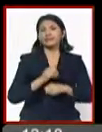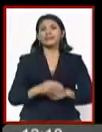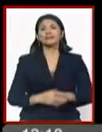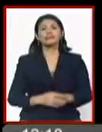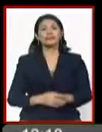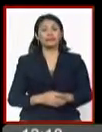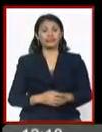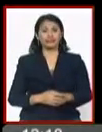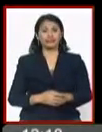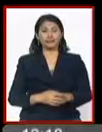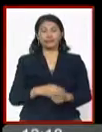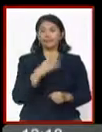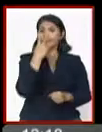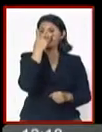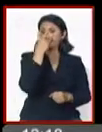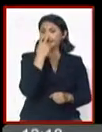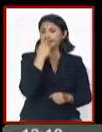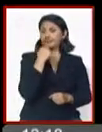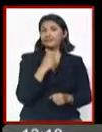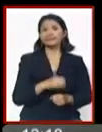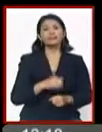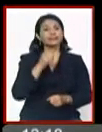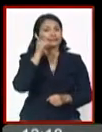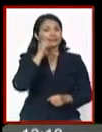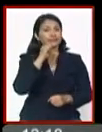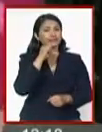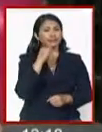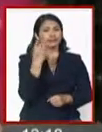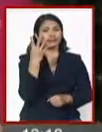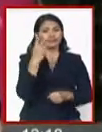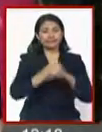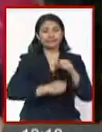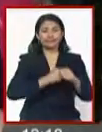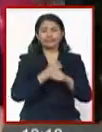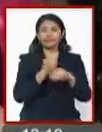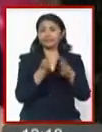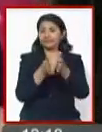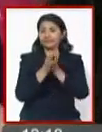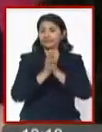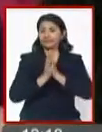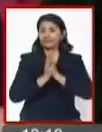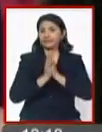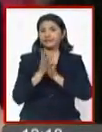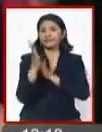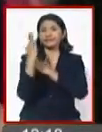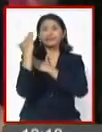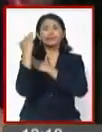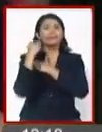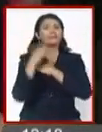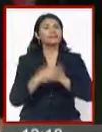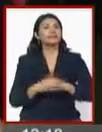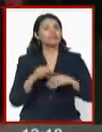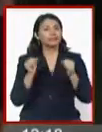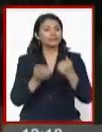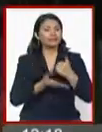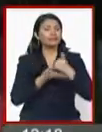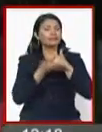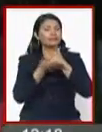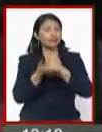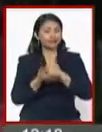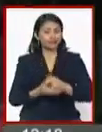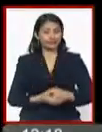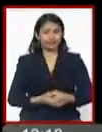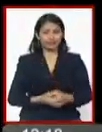el cual es no vidente una pequeña de cuatro añitos yo le pediría a la gente en santa cruz que es también solidaria